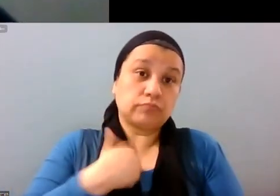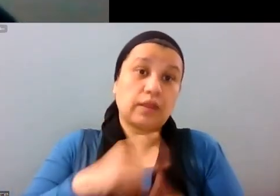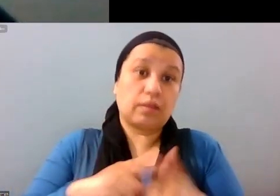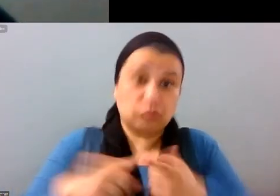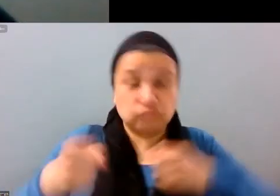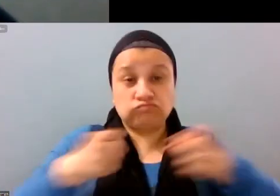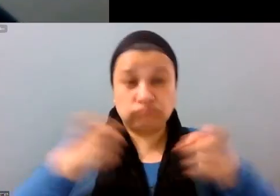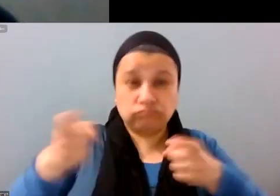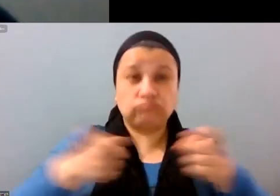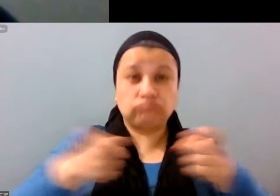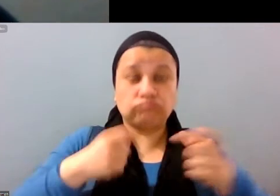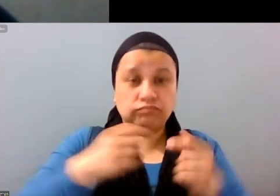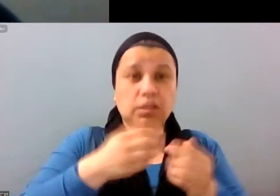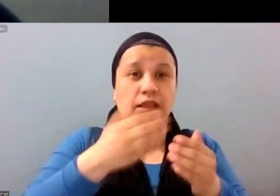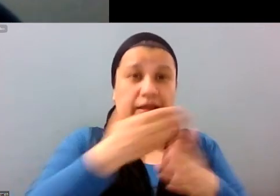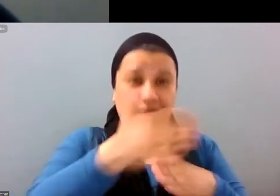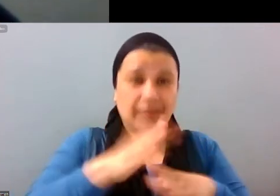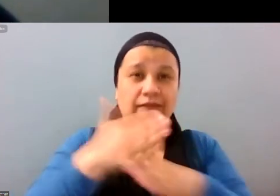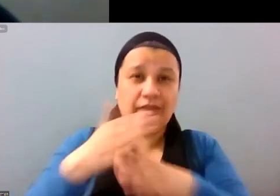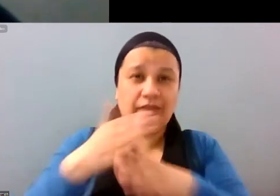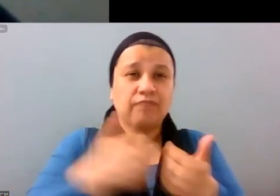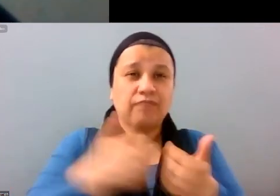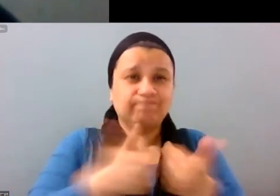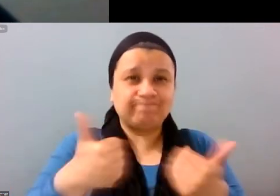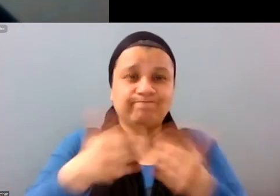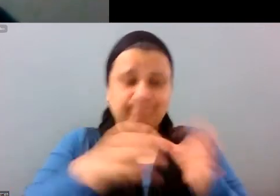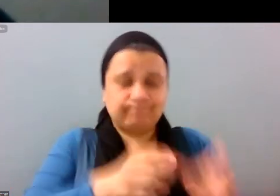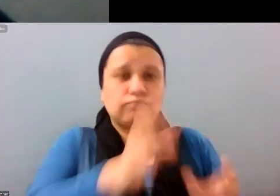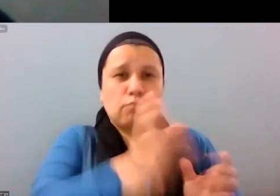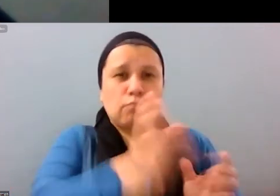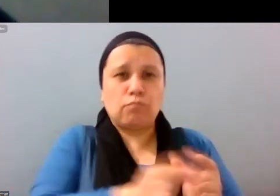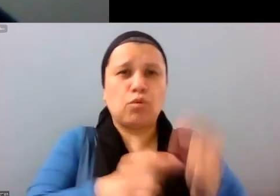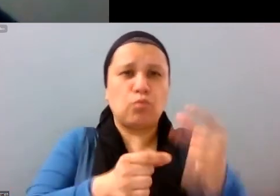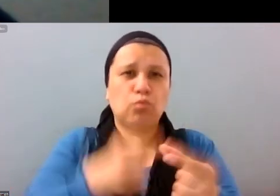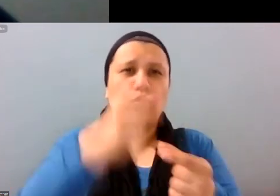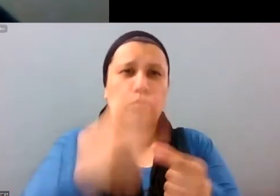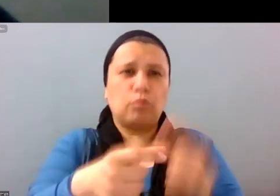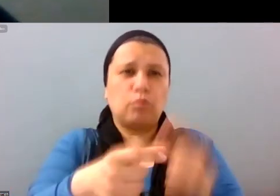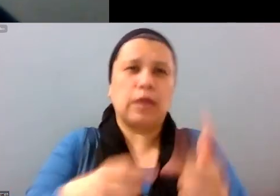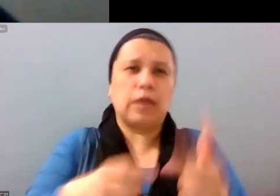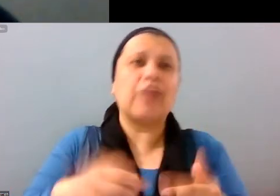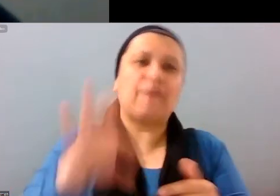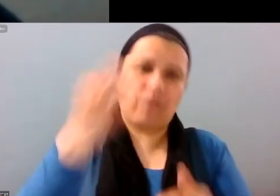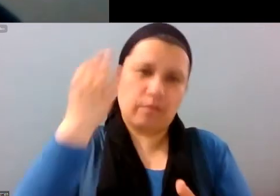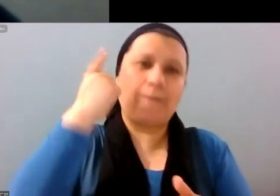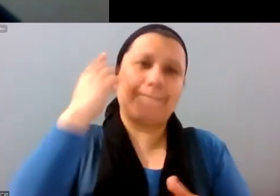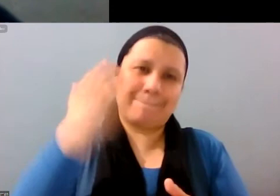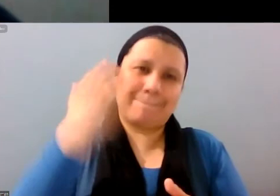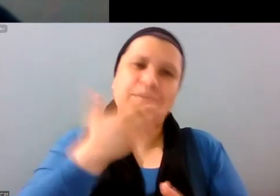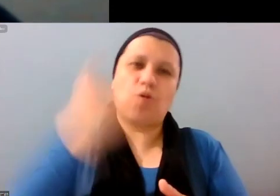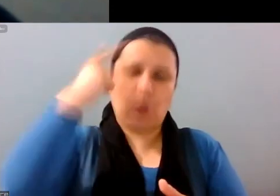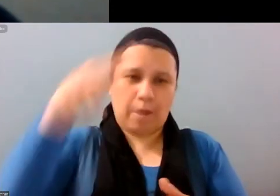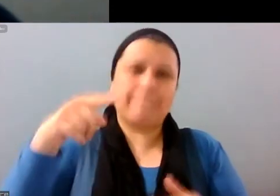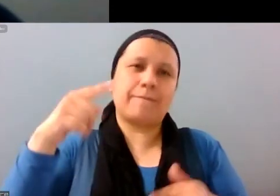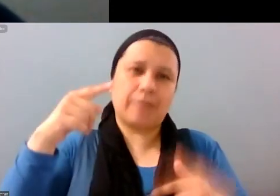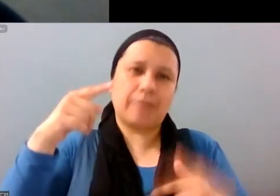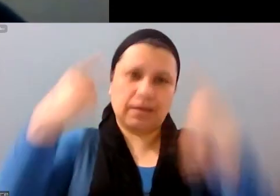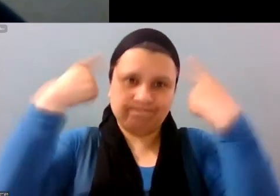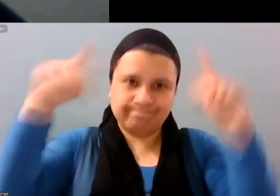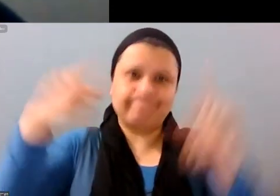fraccionadamente fue la mejor manera que yo encontré para poder llevar a cabo las las GTA con ellos